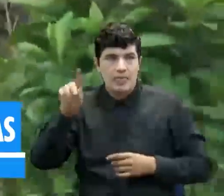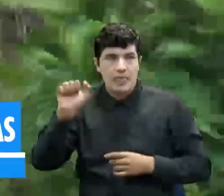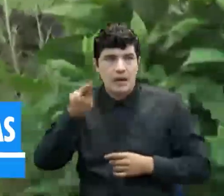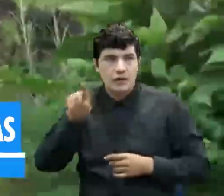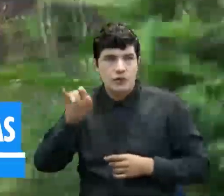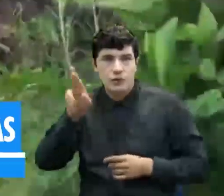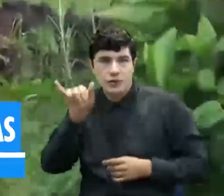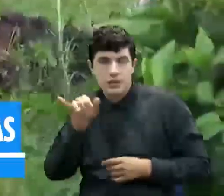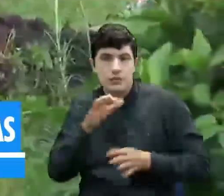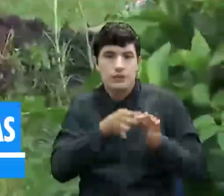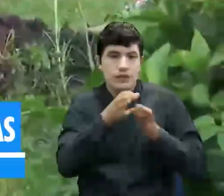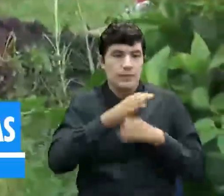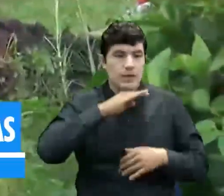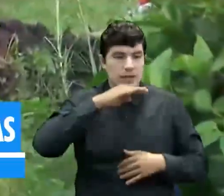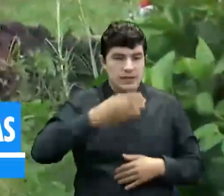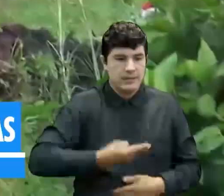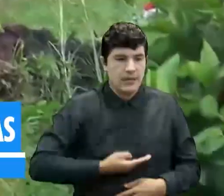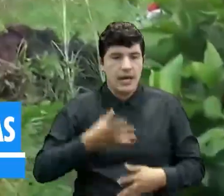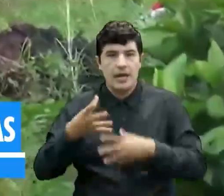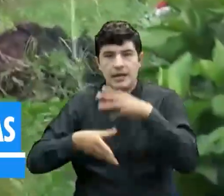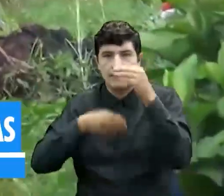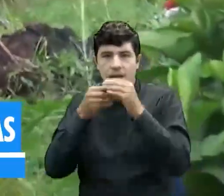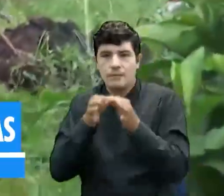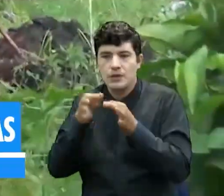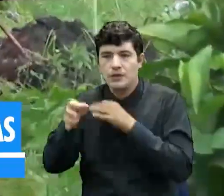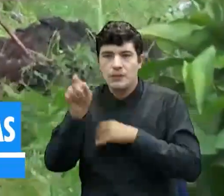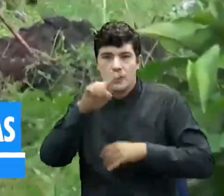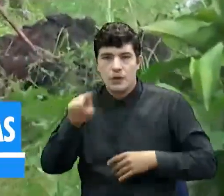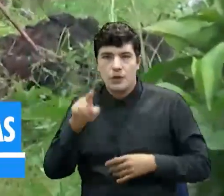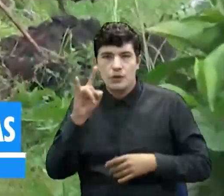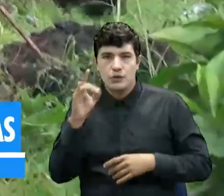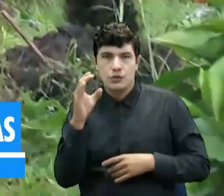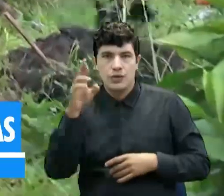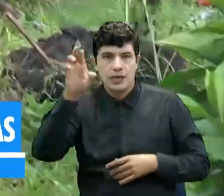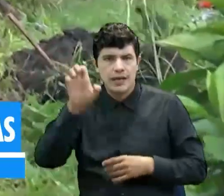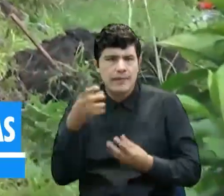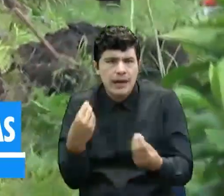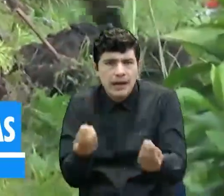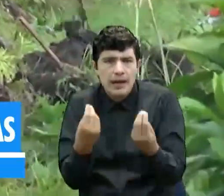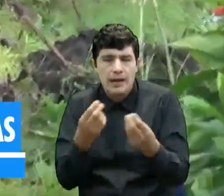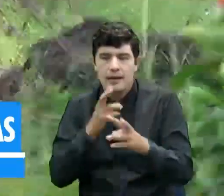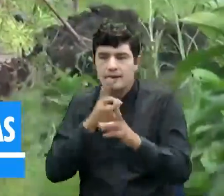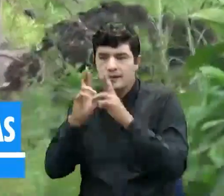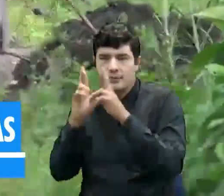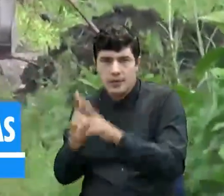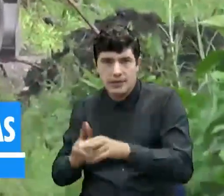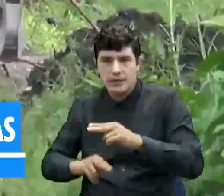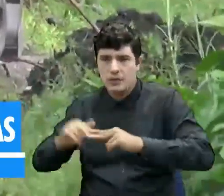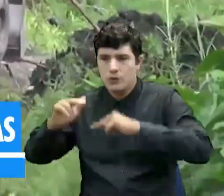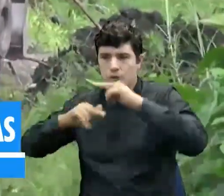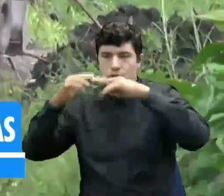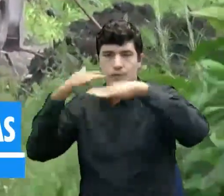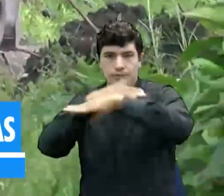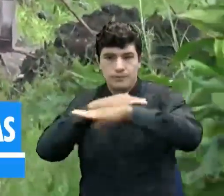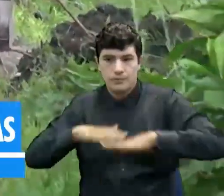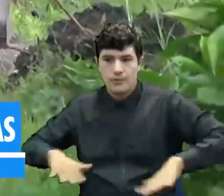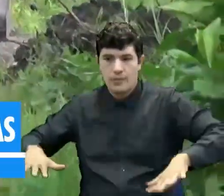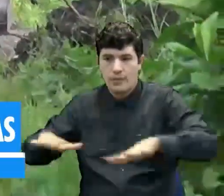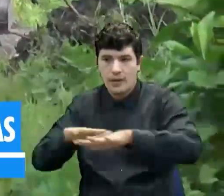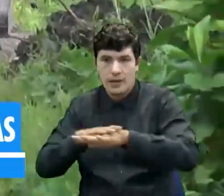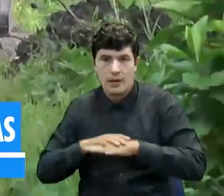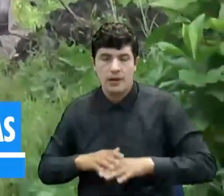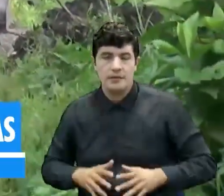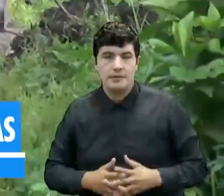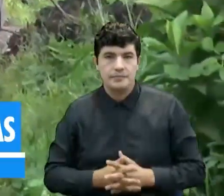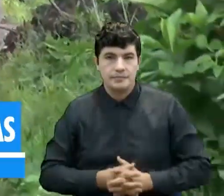municipio de cimitarra y con el municipio de sucre para poder dar respuesta al mantenimiento vial en medio de la pandemia y en medio